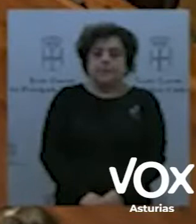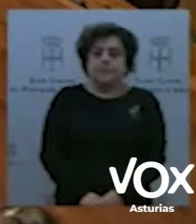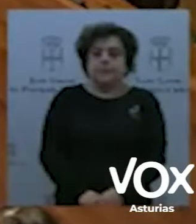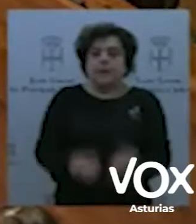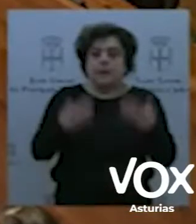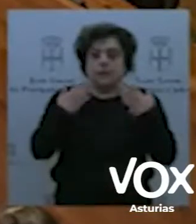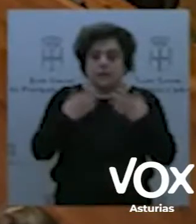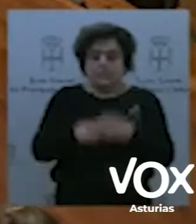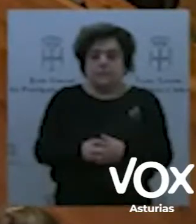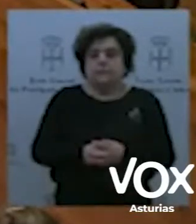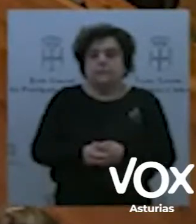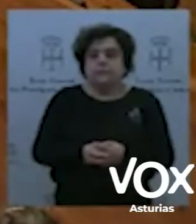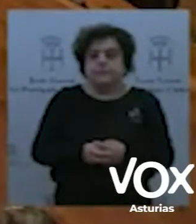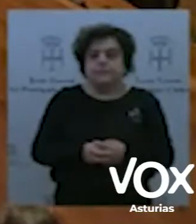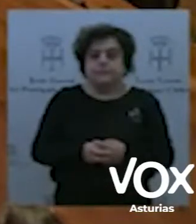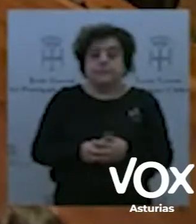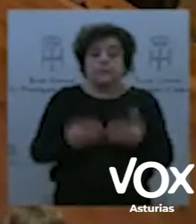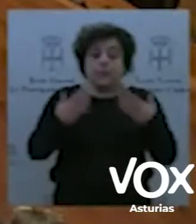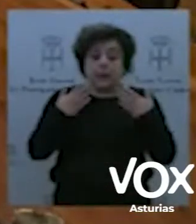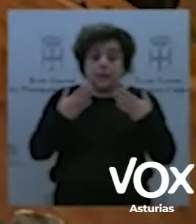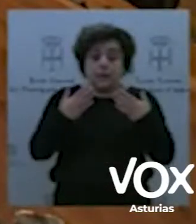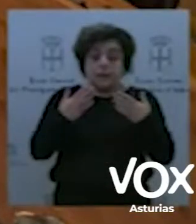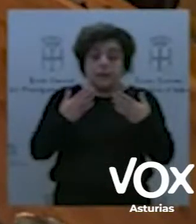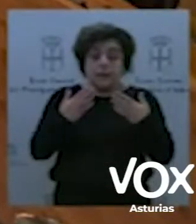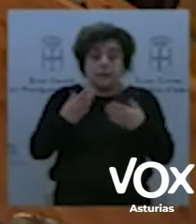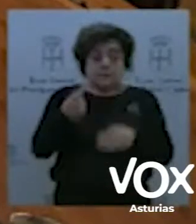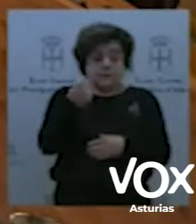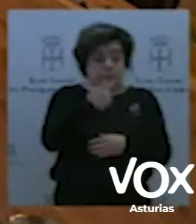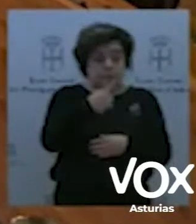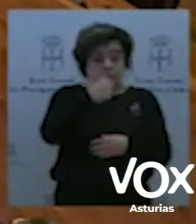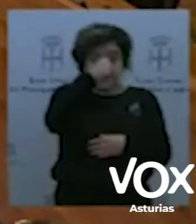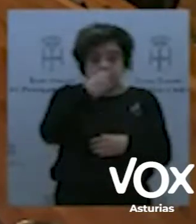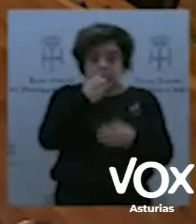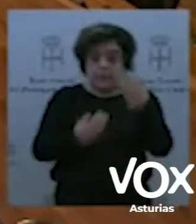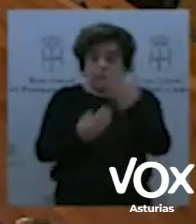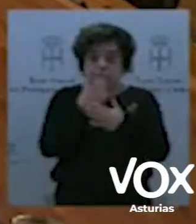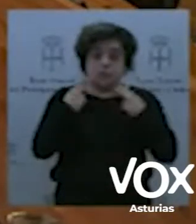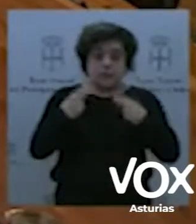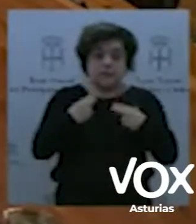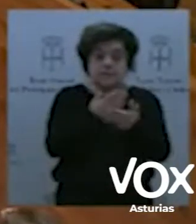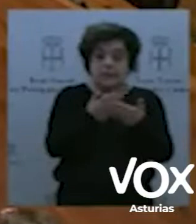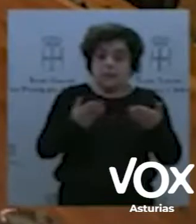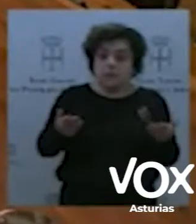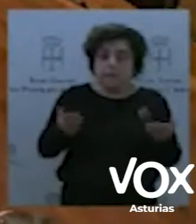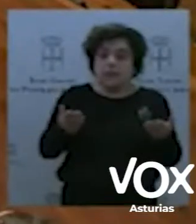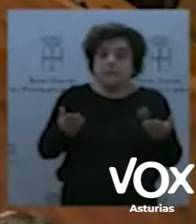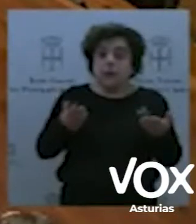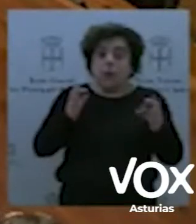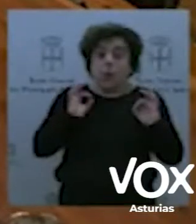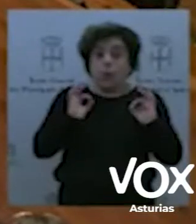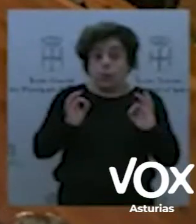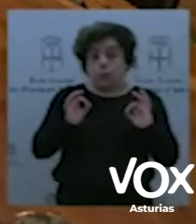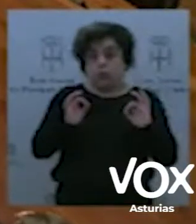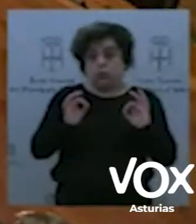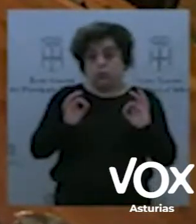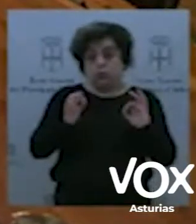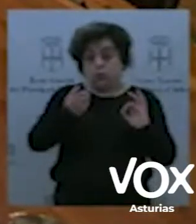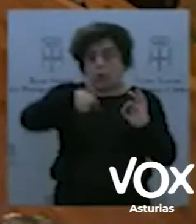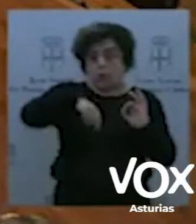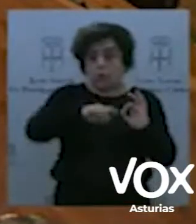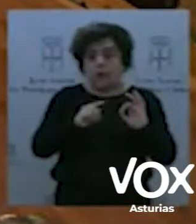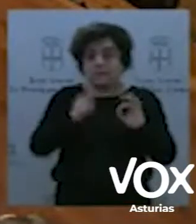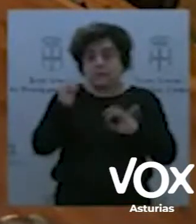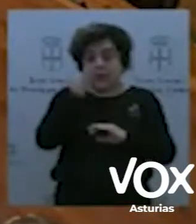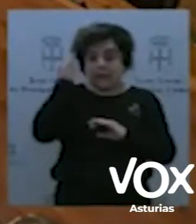Gracias, presidente. Buenos días, señorías. Antes de desarrollar nuestro planteamiento sobre el dictamen, como integrantes de la